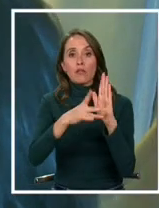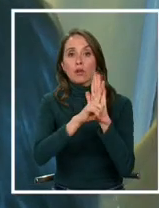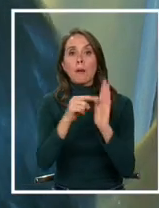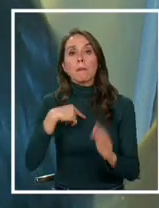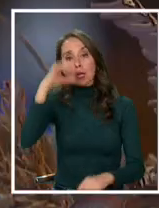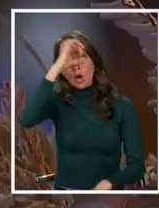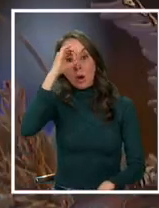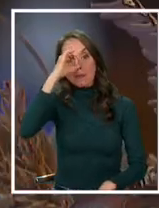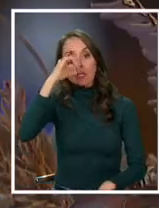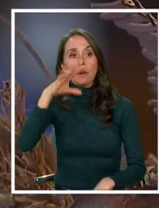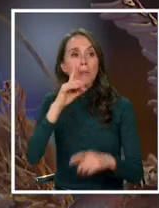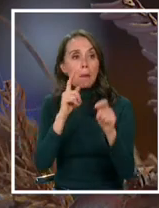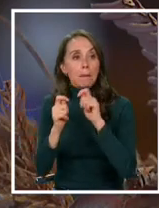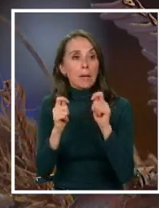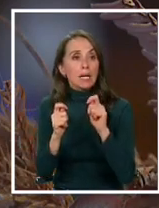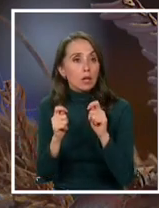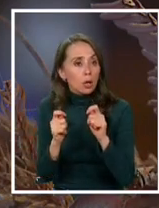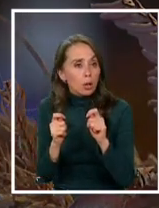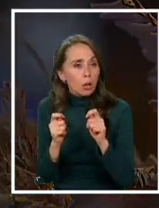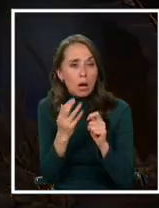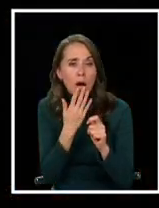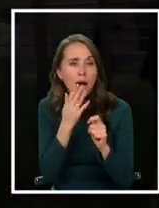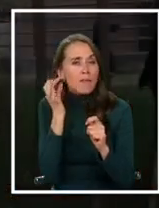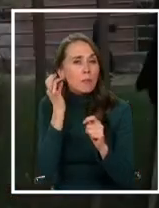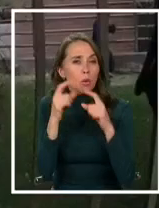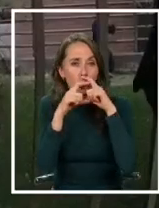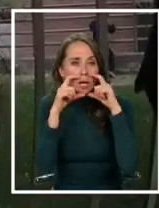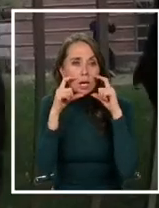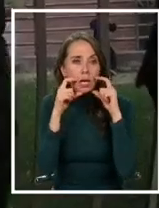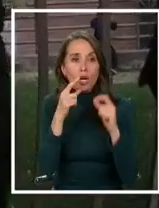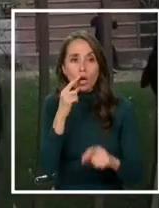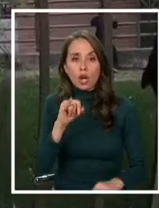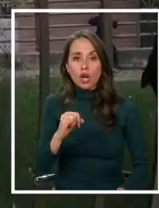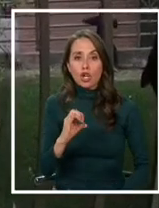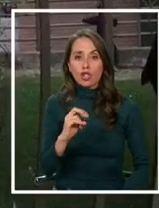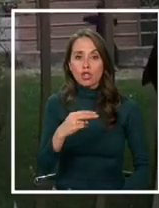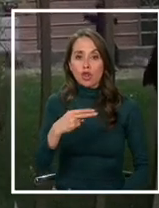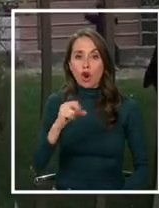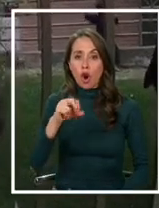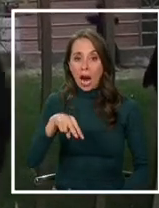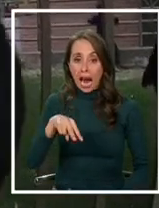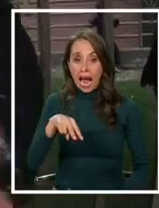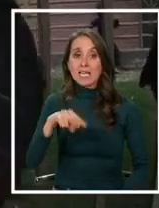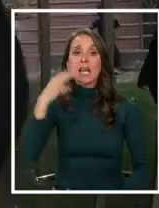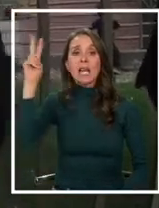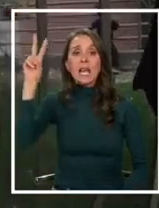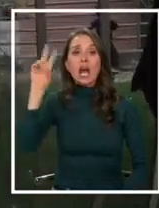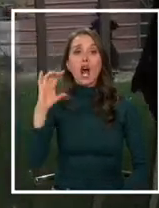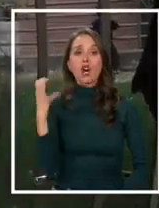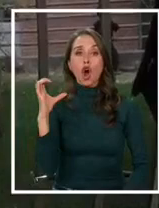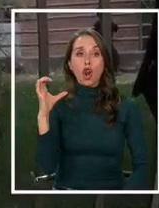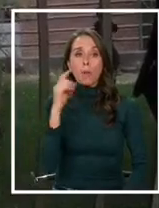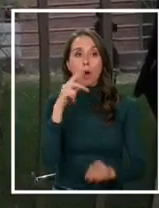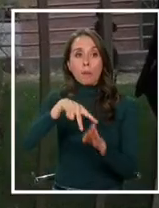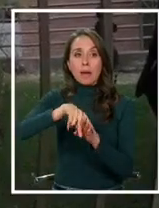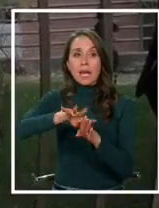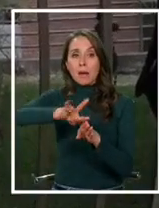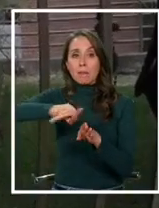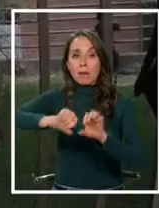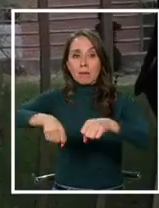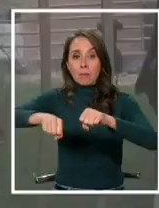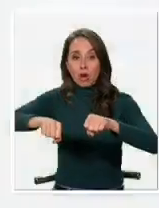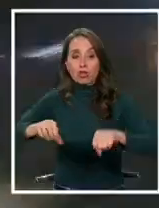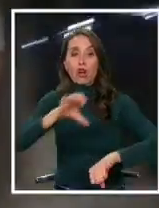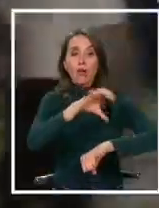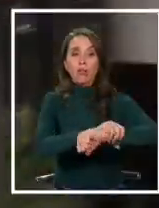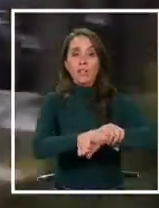mí parec Mucho más que sa un teléfono después de volverme no Johan rojas Tavera el motochorro de nacionalidad colombiana fue detenido